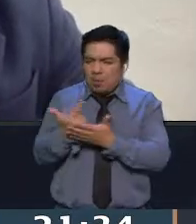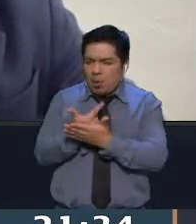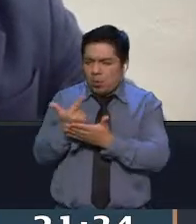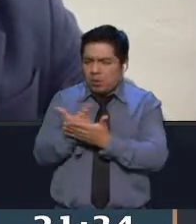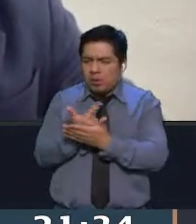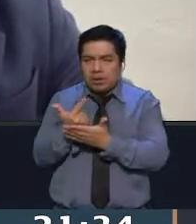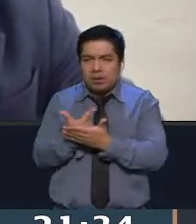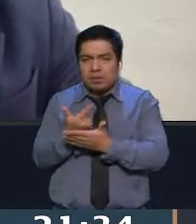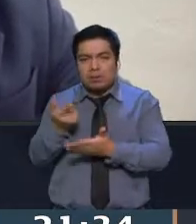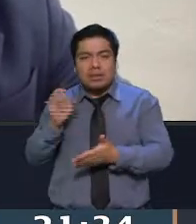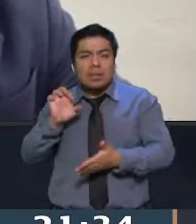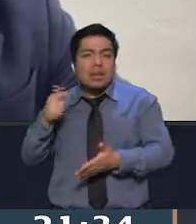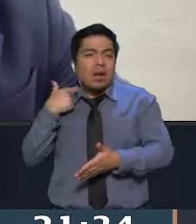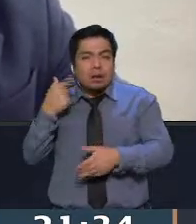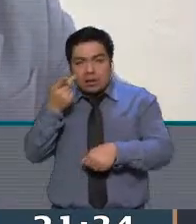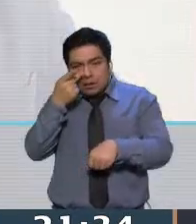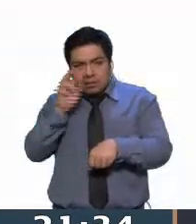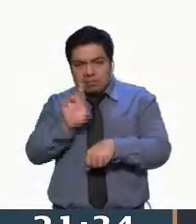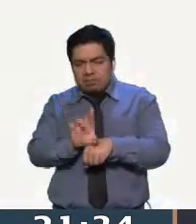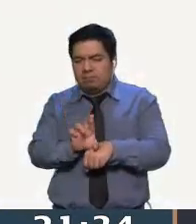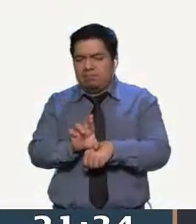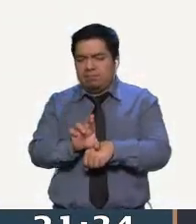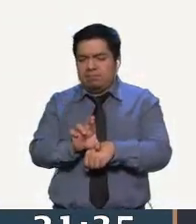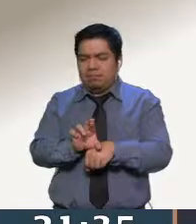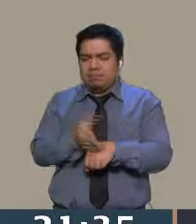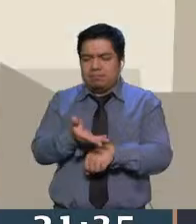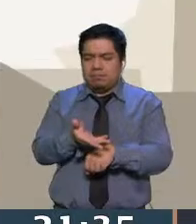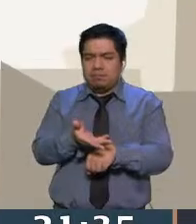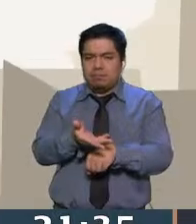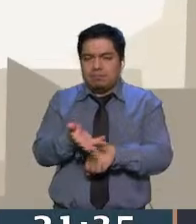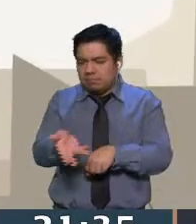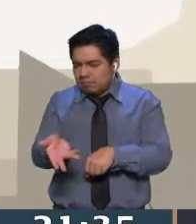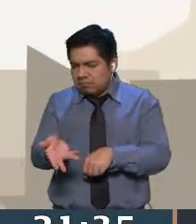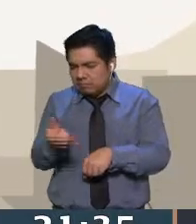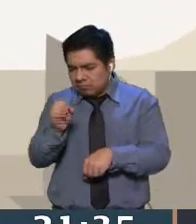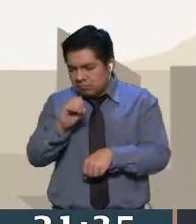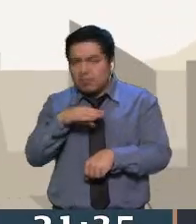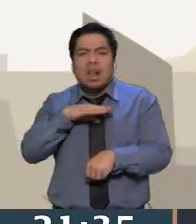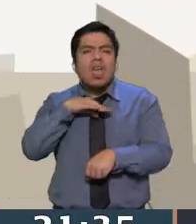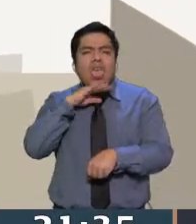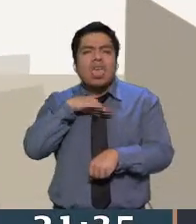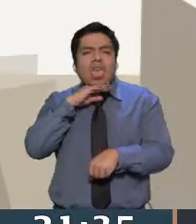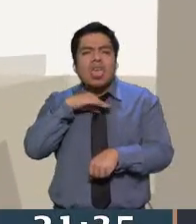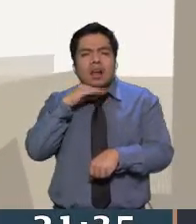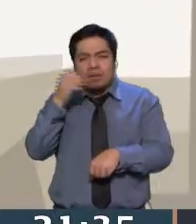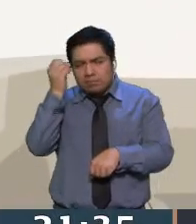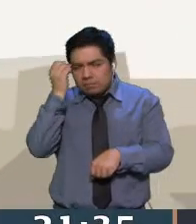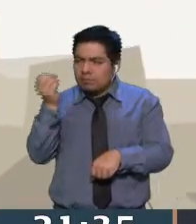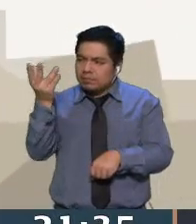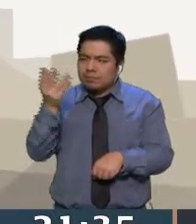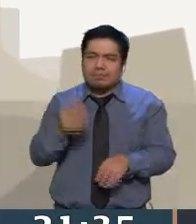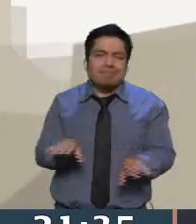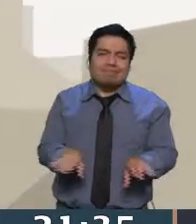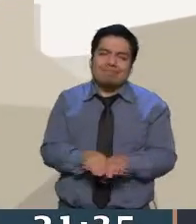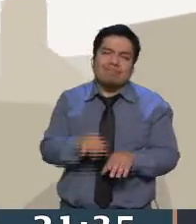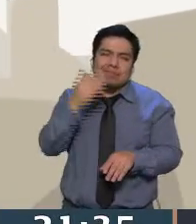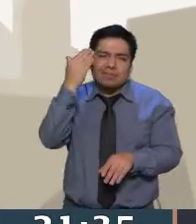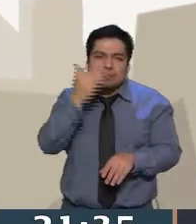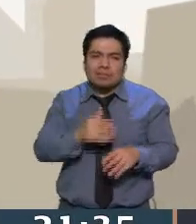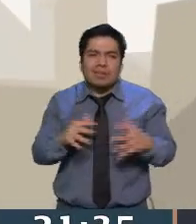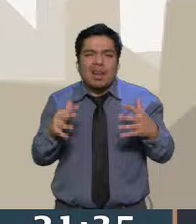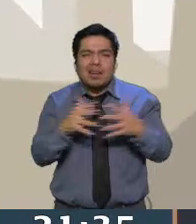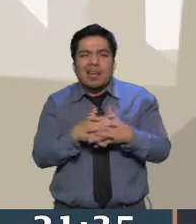ex procurador de la República se le vaya ese detalle, ¿no? Creo que más bien tiene que ver con esta guerra sucia,